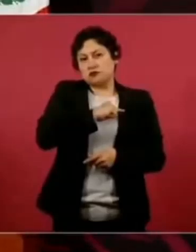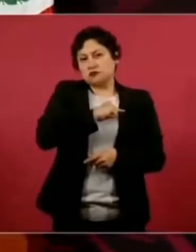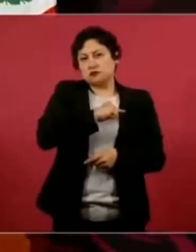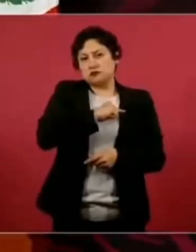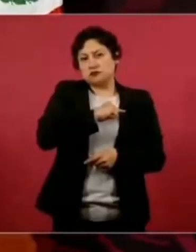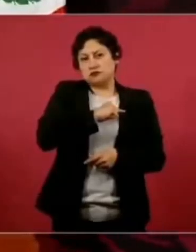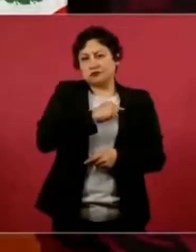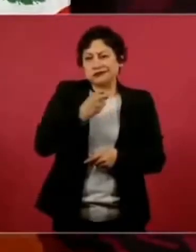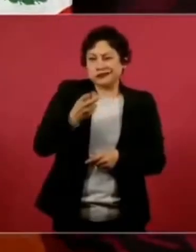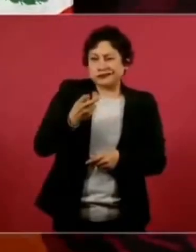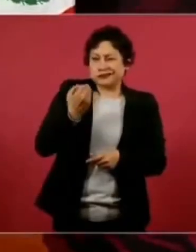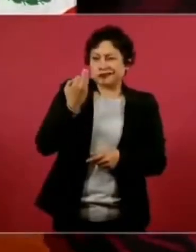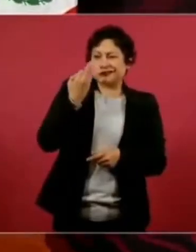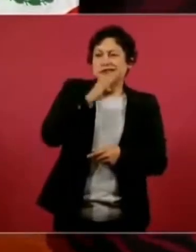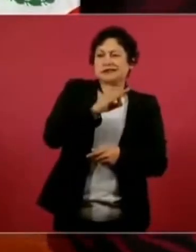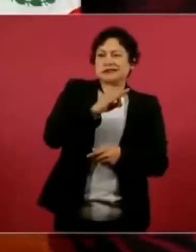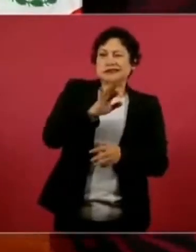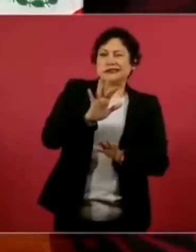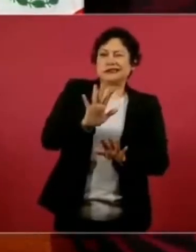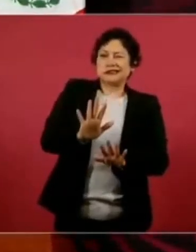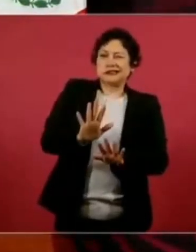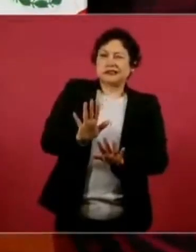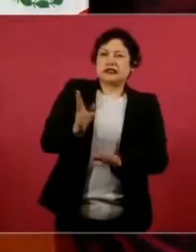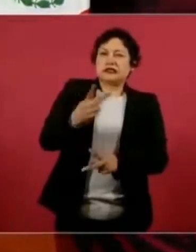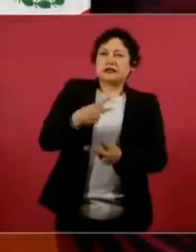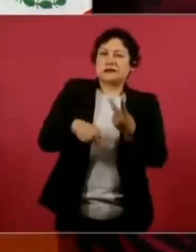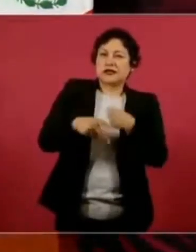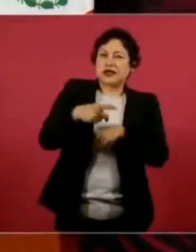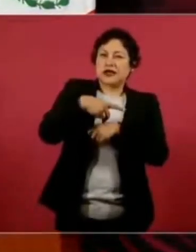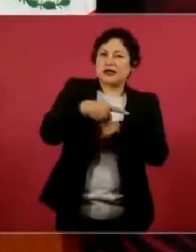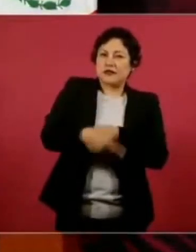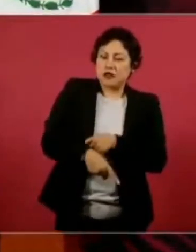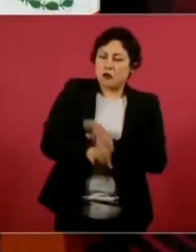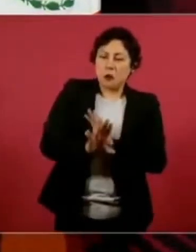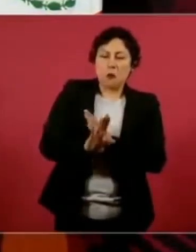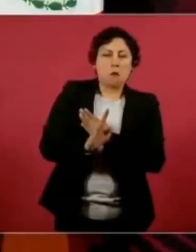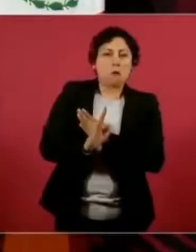el daño de esas traiciones,